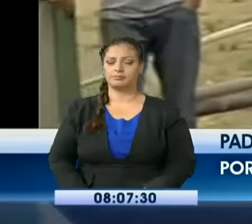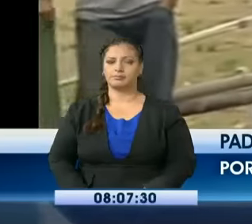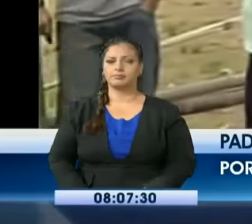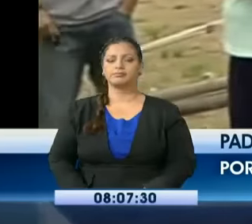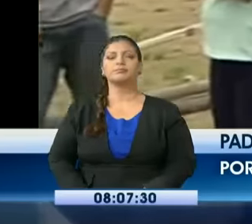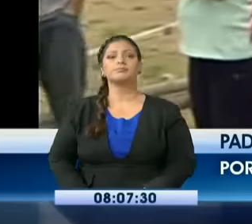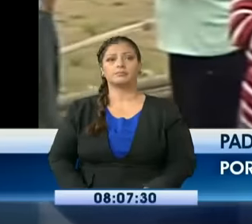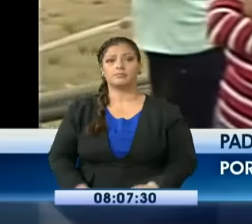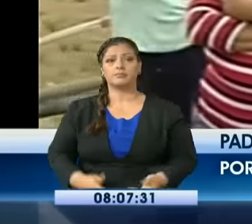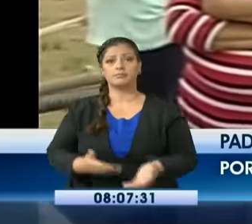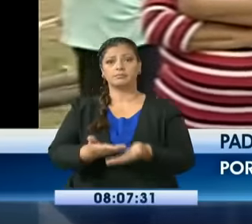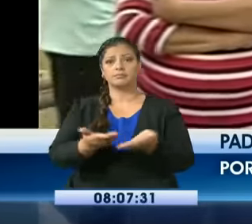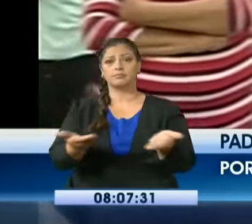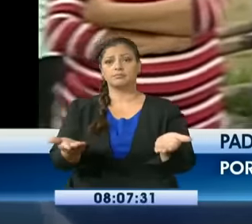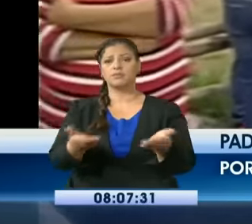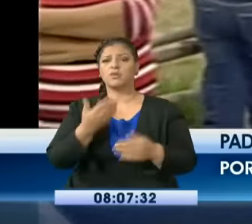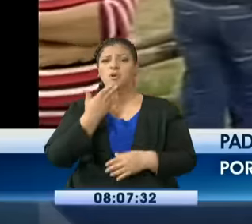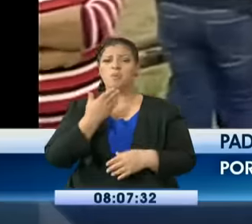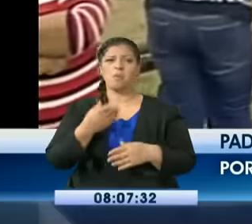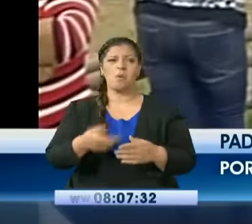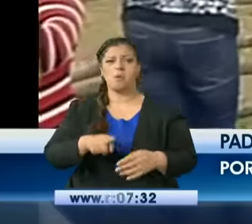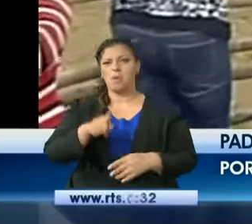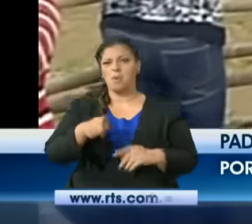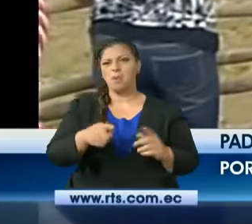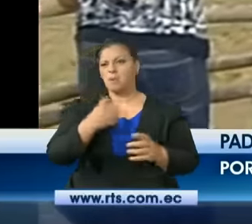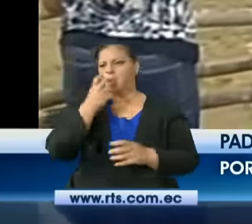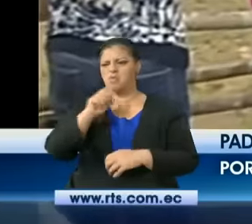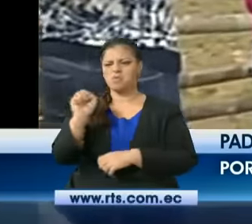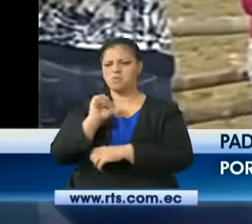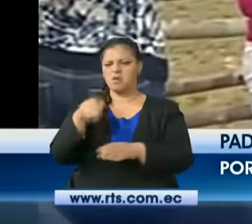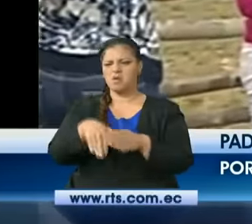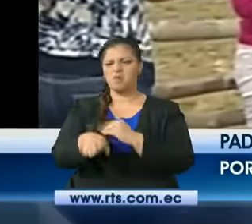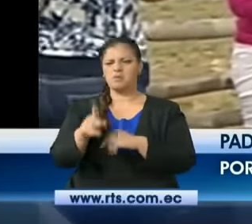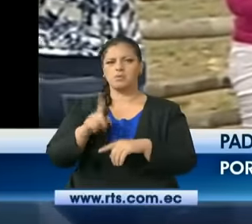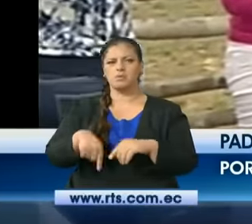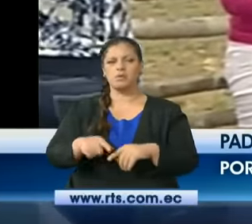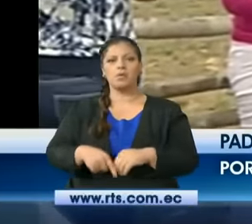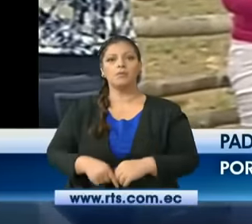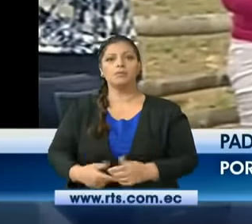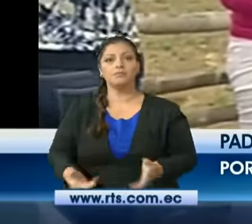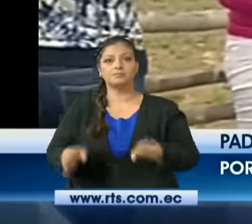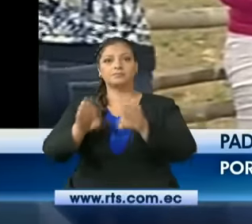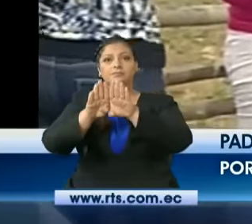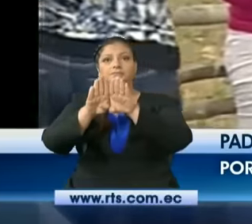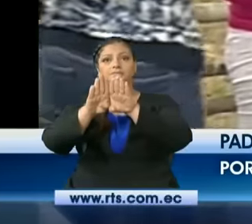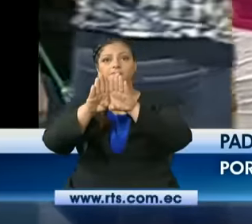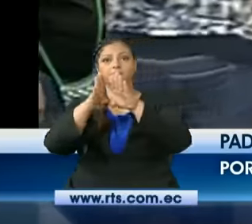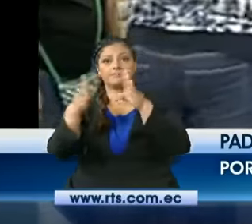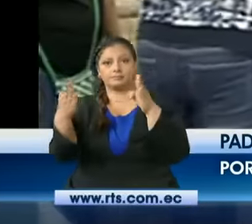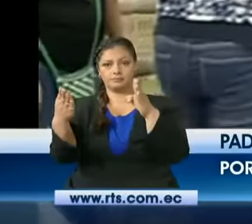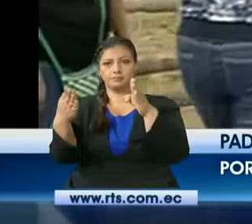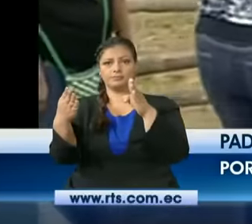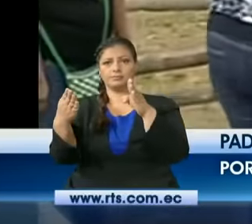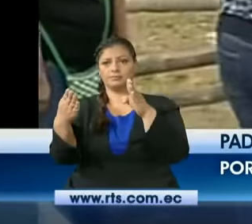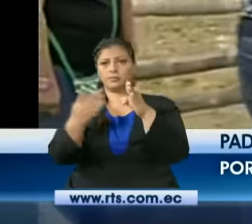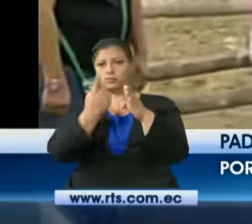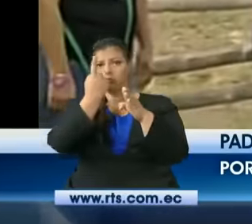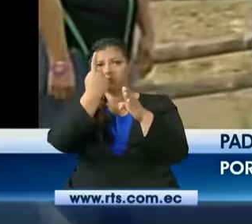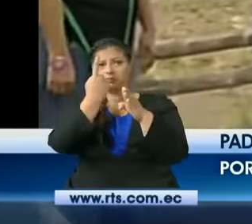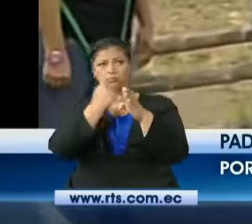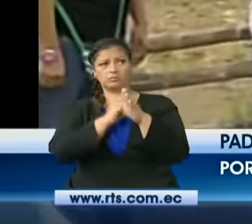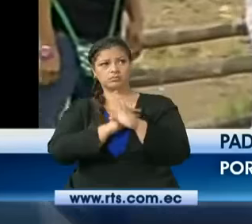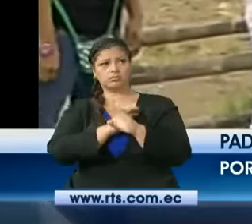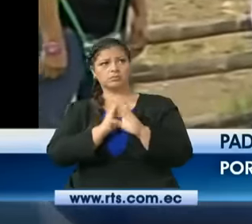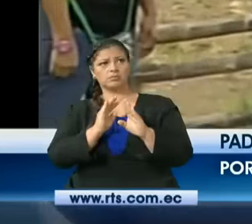ellos como moradores. ¿Hay otra entrada? Porque hace un rato hablaban ustedes de una solución pacífica, tanto para ustedes como para los moradores. Dicen